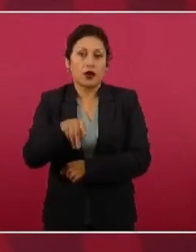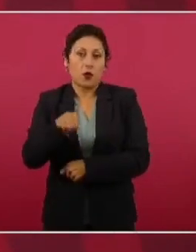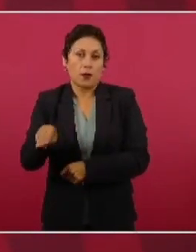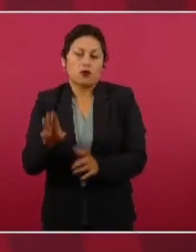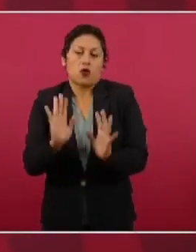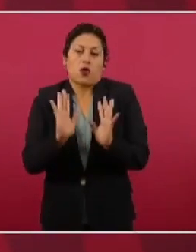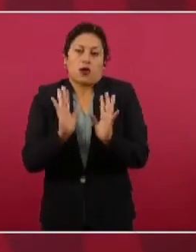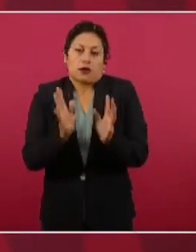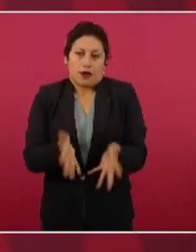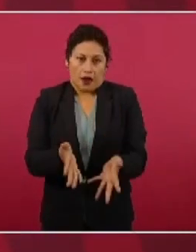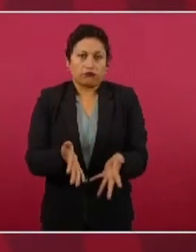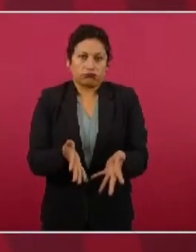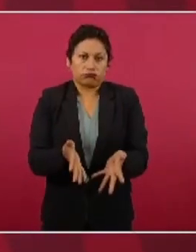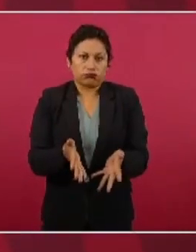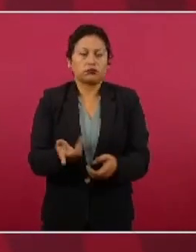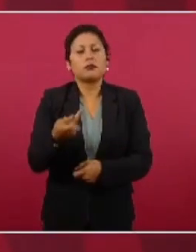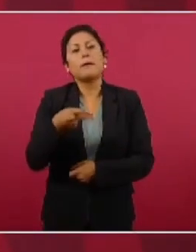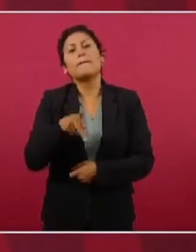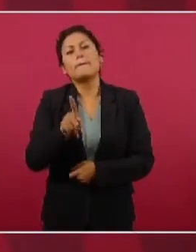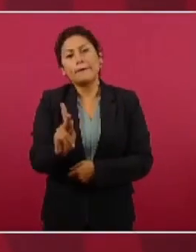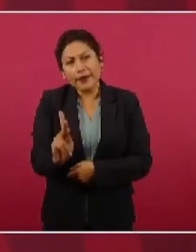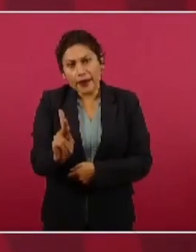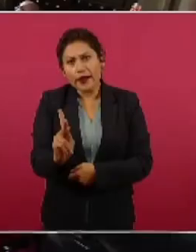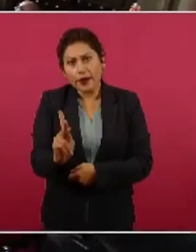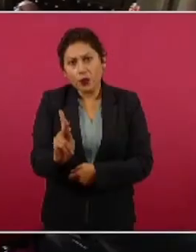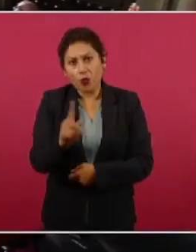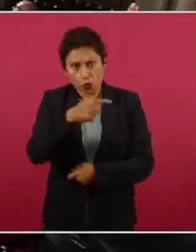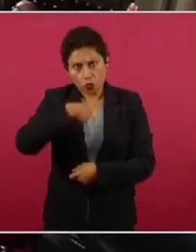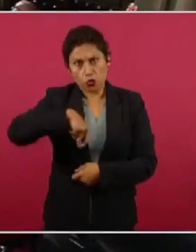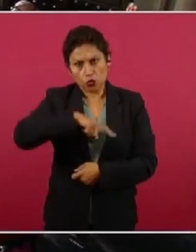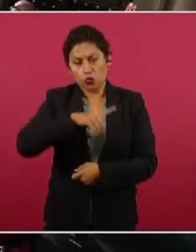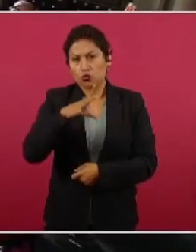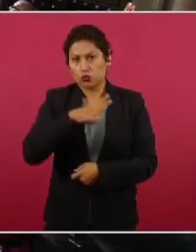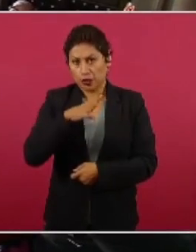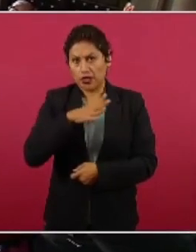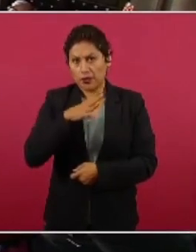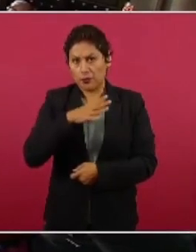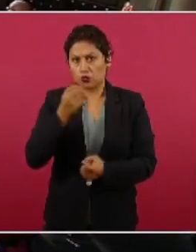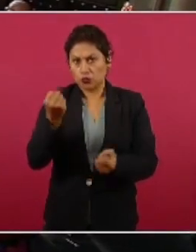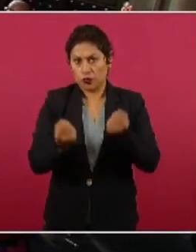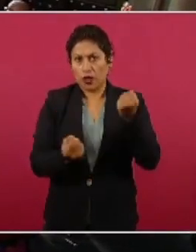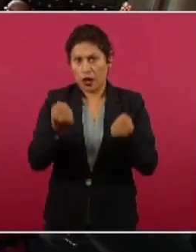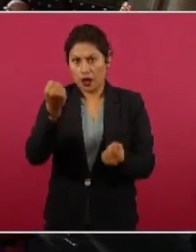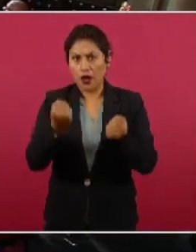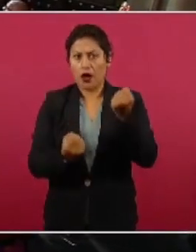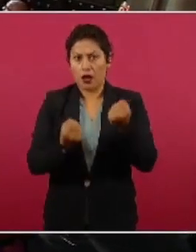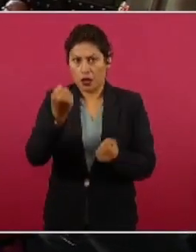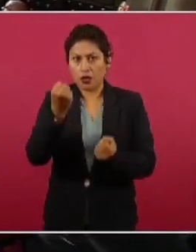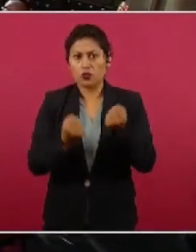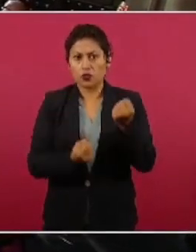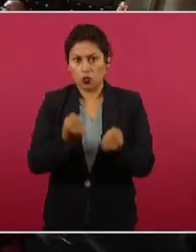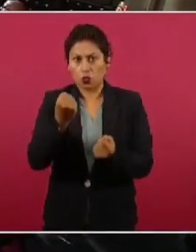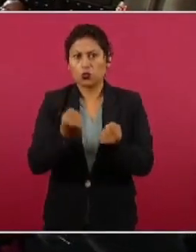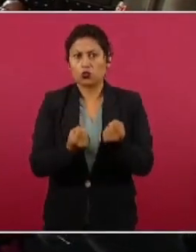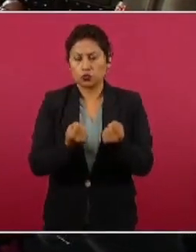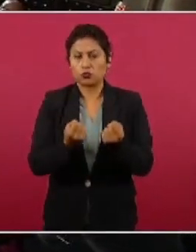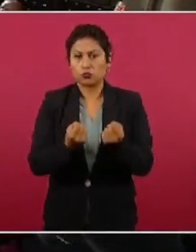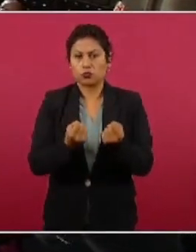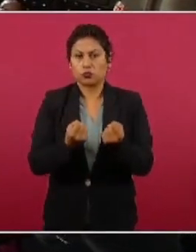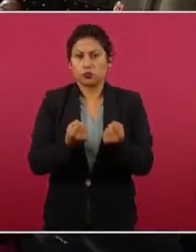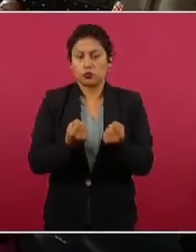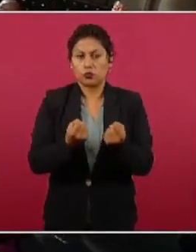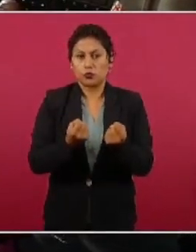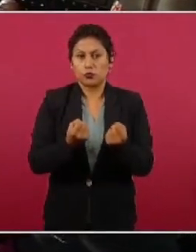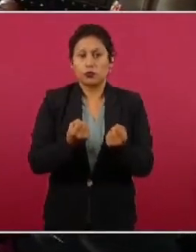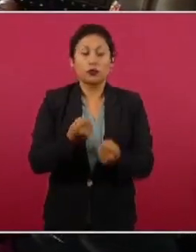tenemos ya camionetas de las que usamos de 400